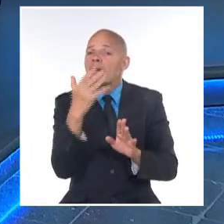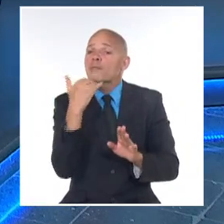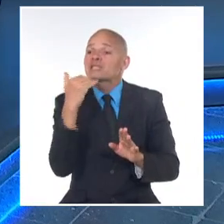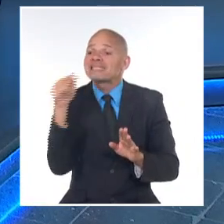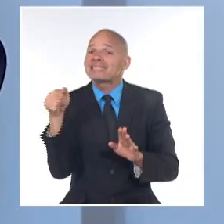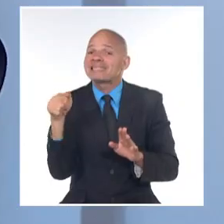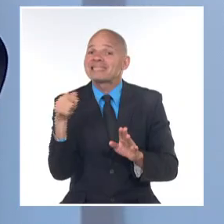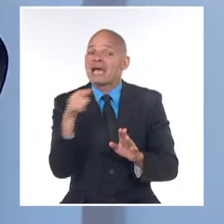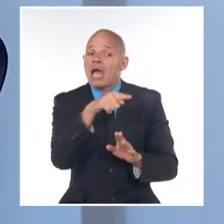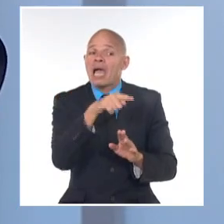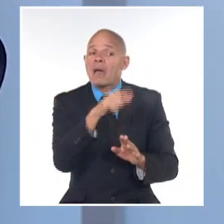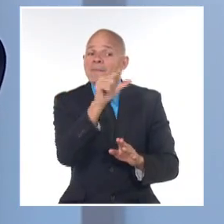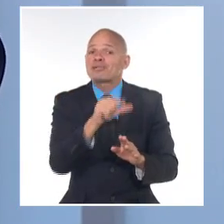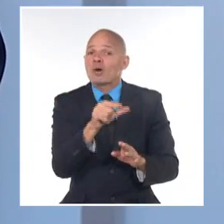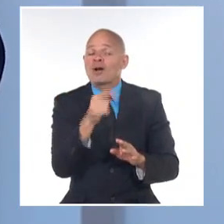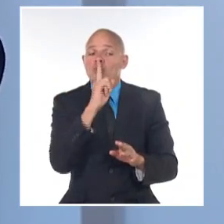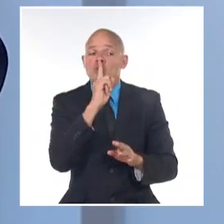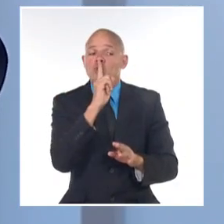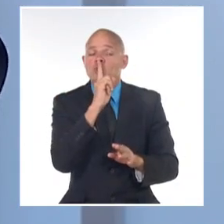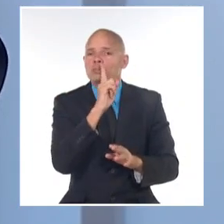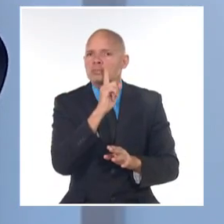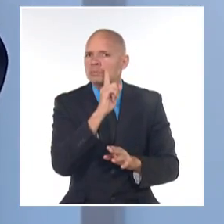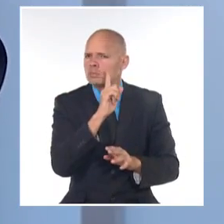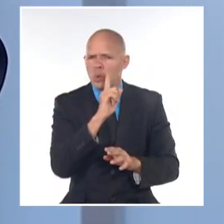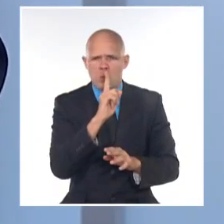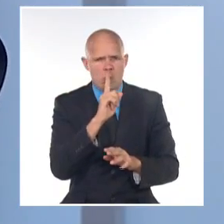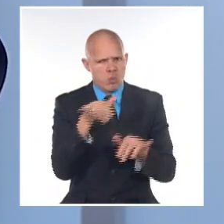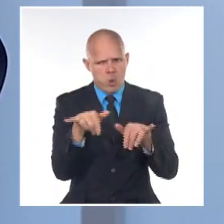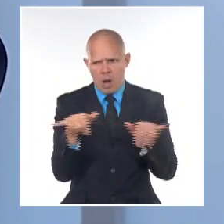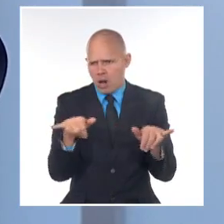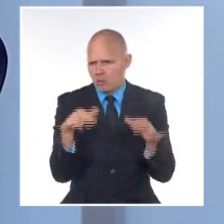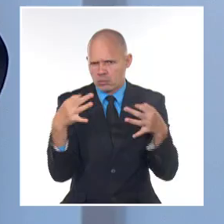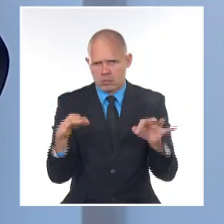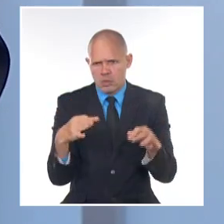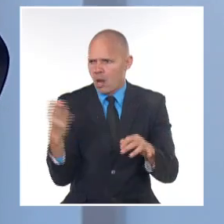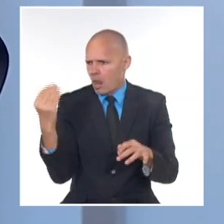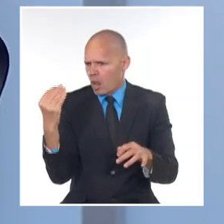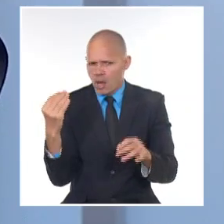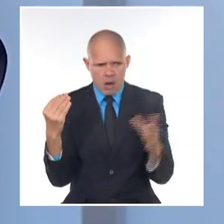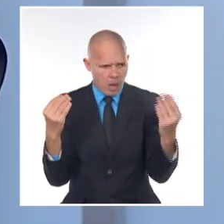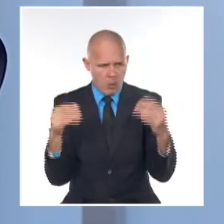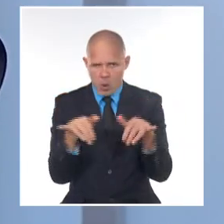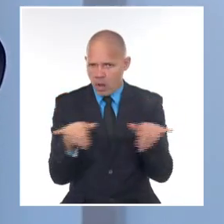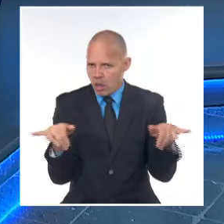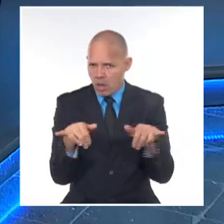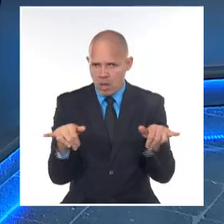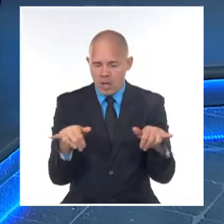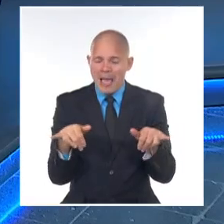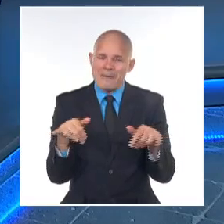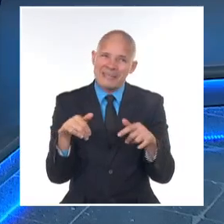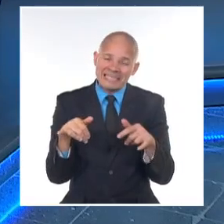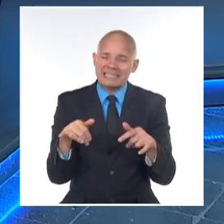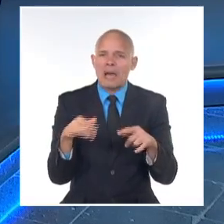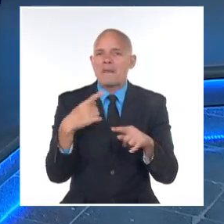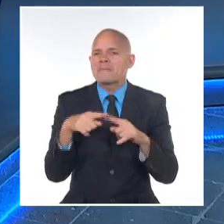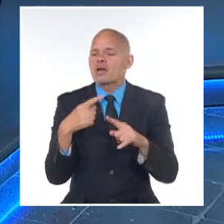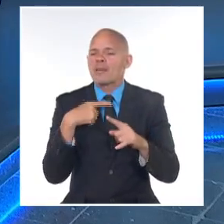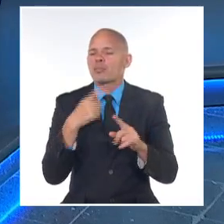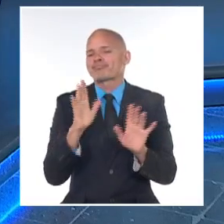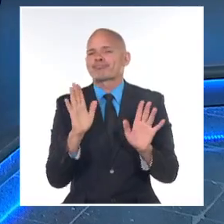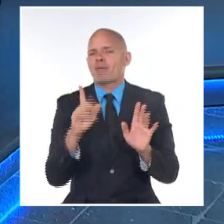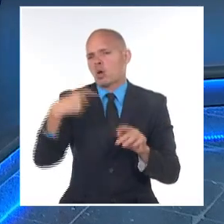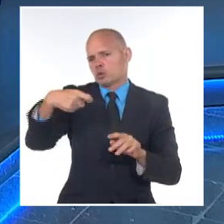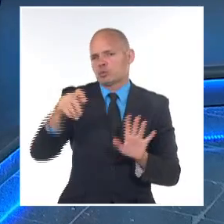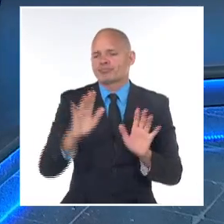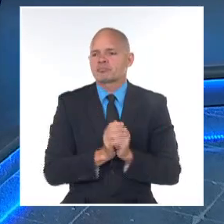juzgar estos casos, este tipo de delitos, utilizan los mismos medios probatorios que están establecidos en la ley de proceso penal. Pero si es la palabra de la persona y la palabra del policía, ¿cómo? No,